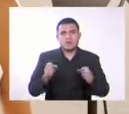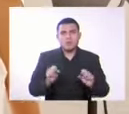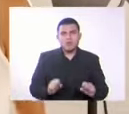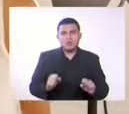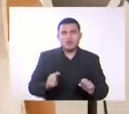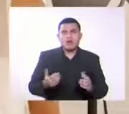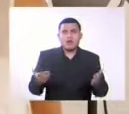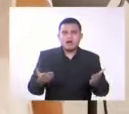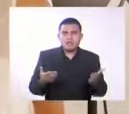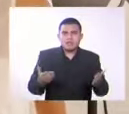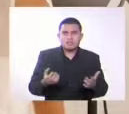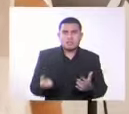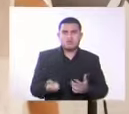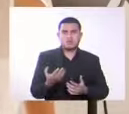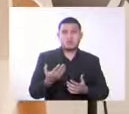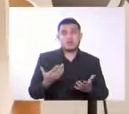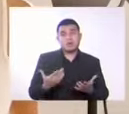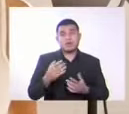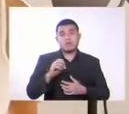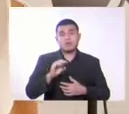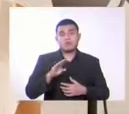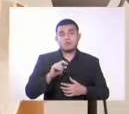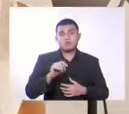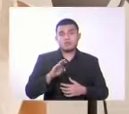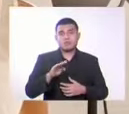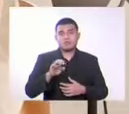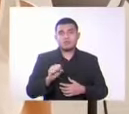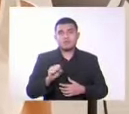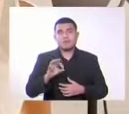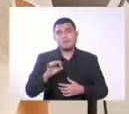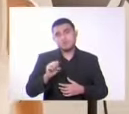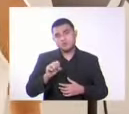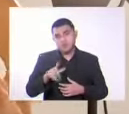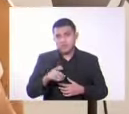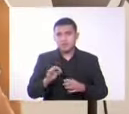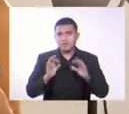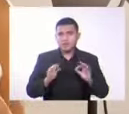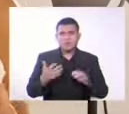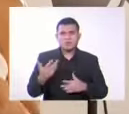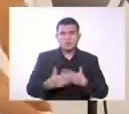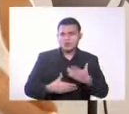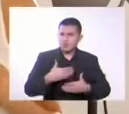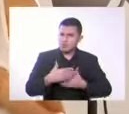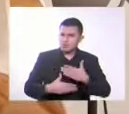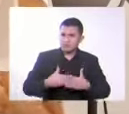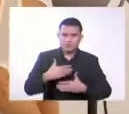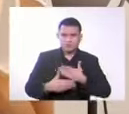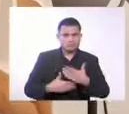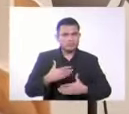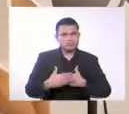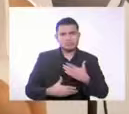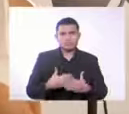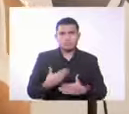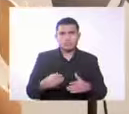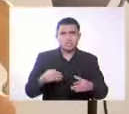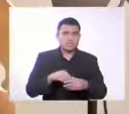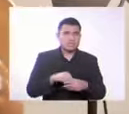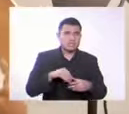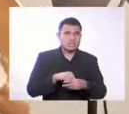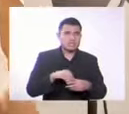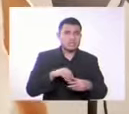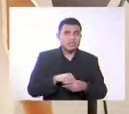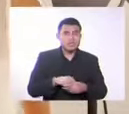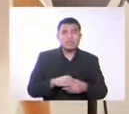alternativas para los combustibles fósiles y mejorar todos los procesos actuales de generación, transmisión, almacenamiento y